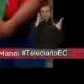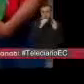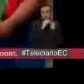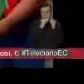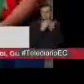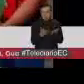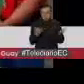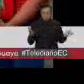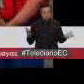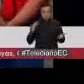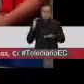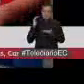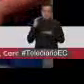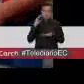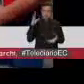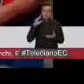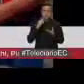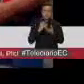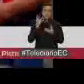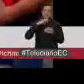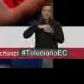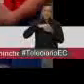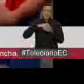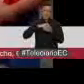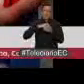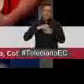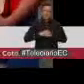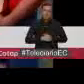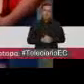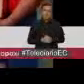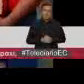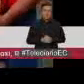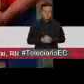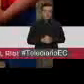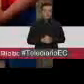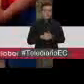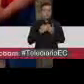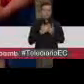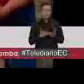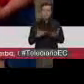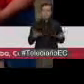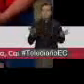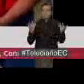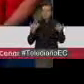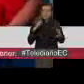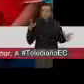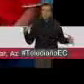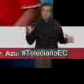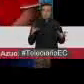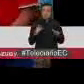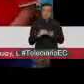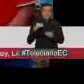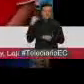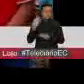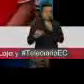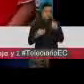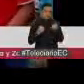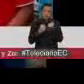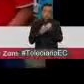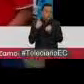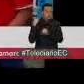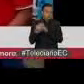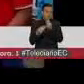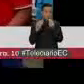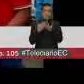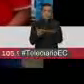también efectivamente el regulador con glucómetro. Entonces, los equipos vienen directos para ser utilizados